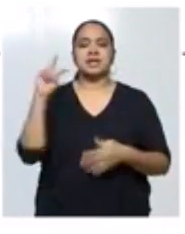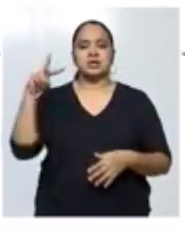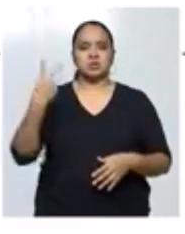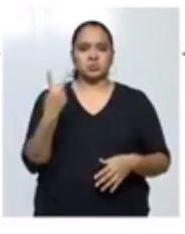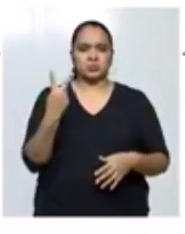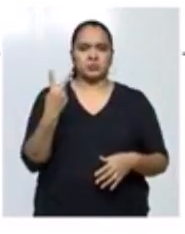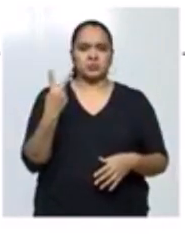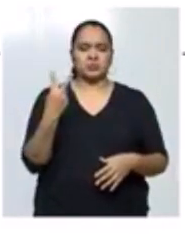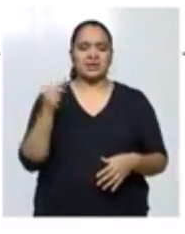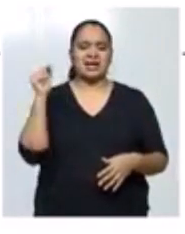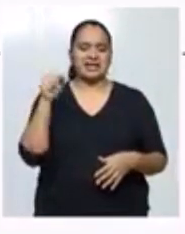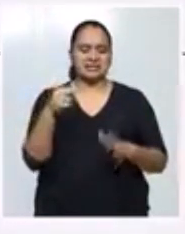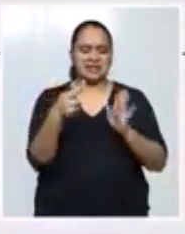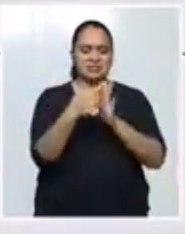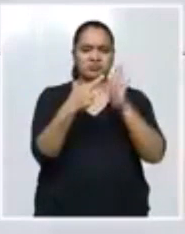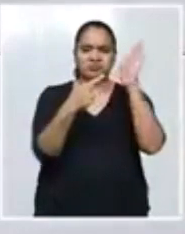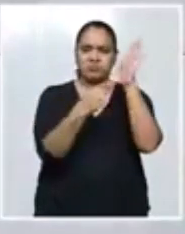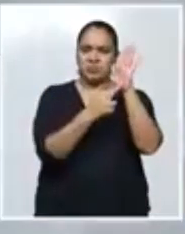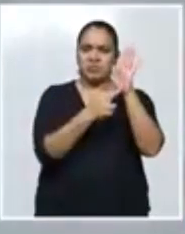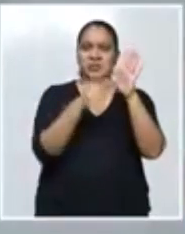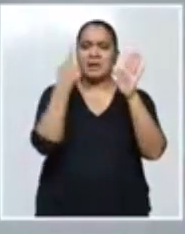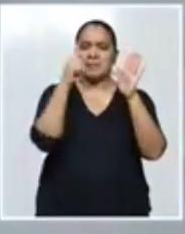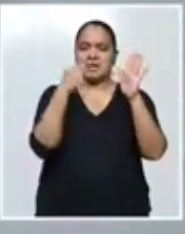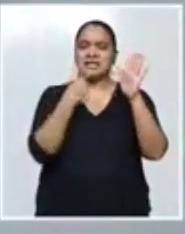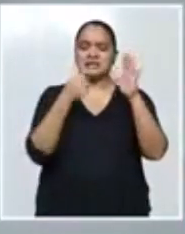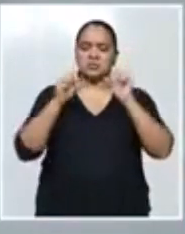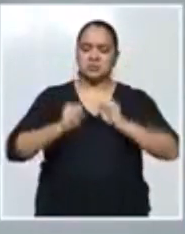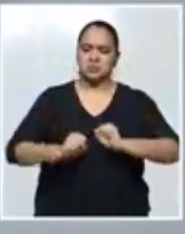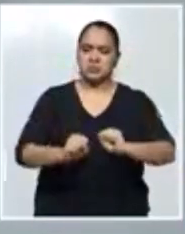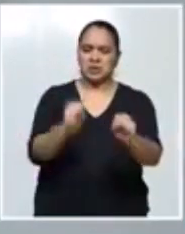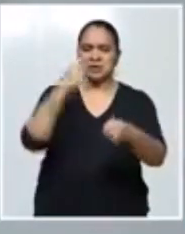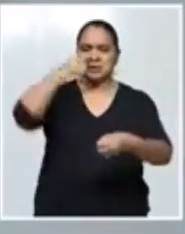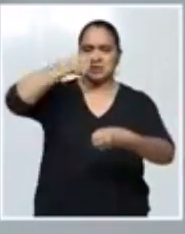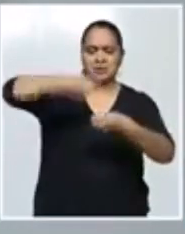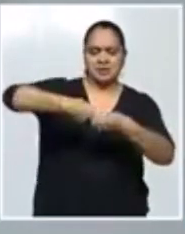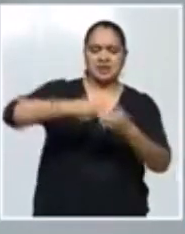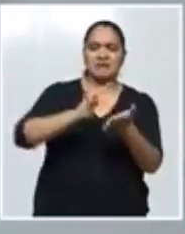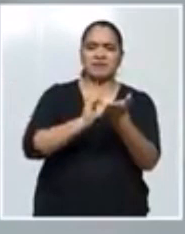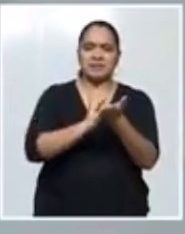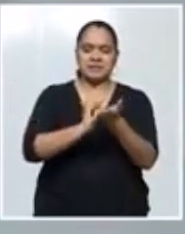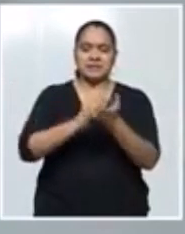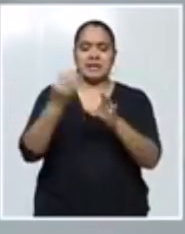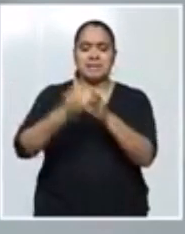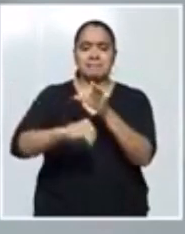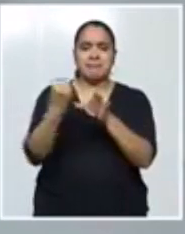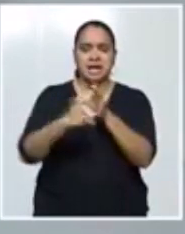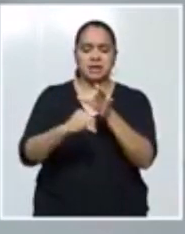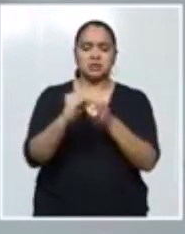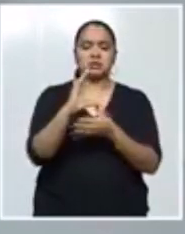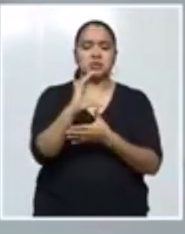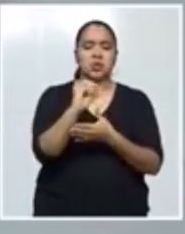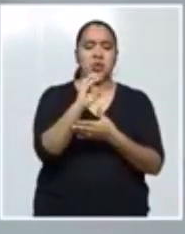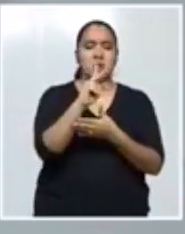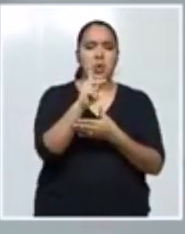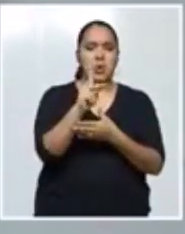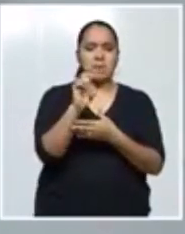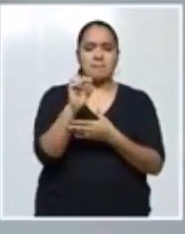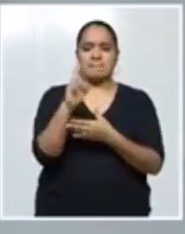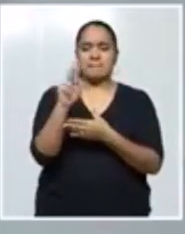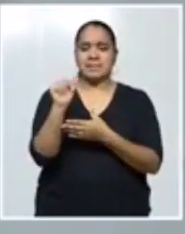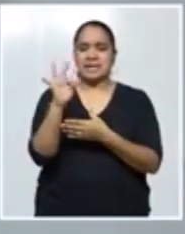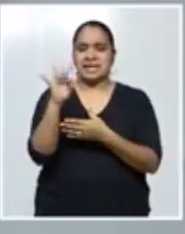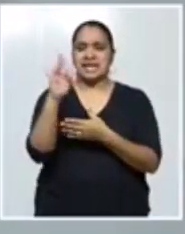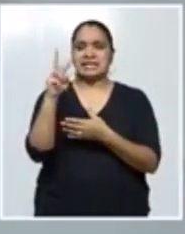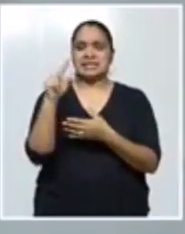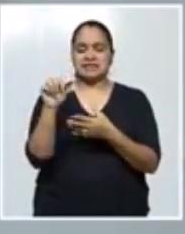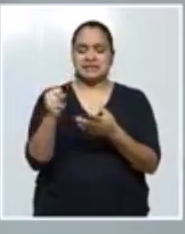esta medida es aplicable para supermercados gasolineras farmacias bancos cooperativas y ferreterías los cuales